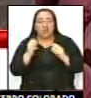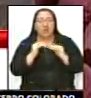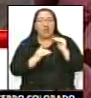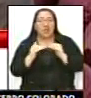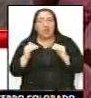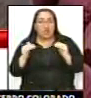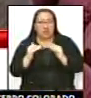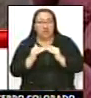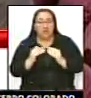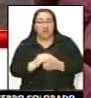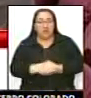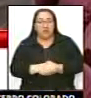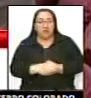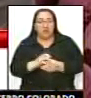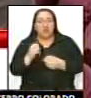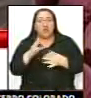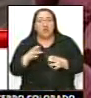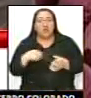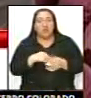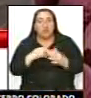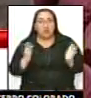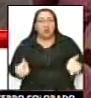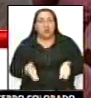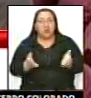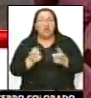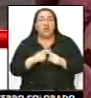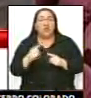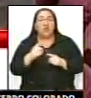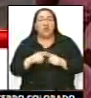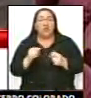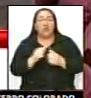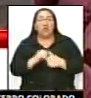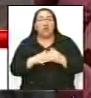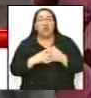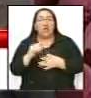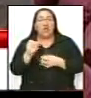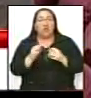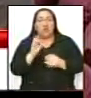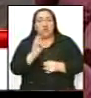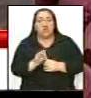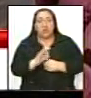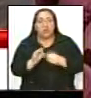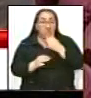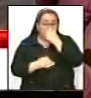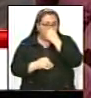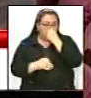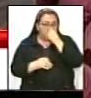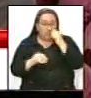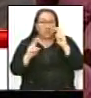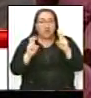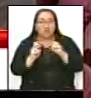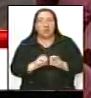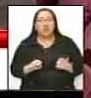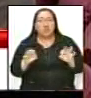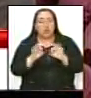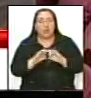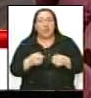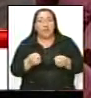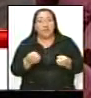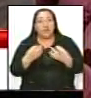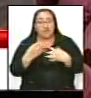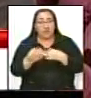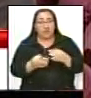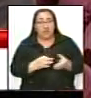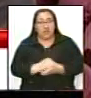o estamos promoviendo la diversificación de la economía o no. Entonces es un tema que también sería importante que nos los